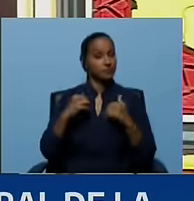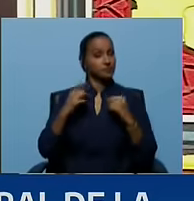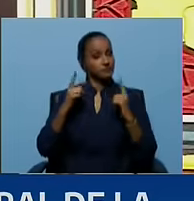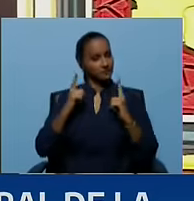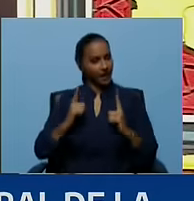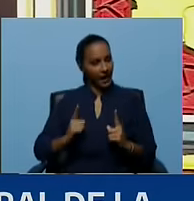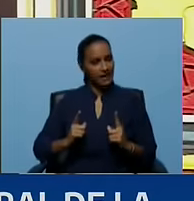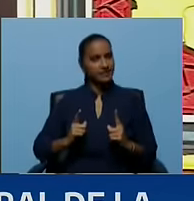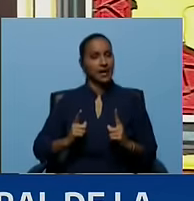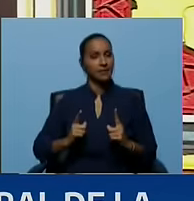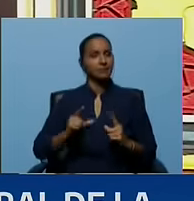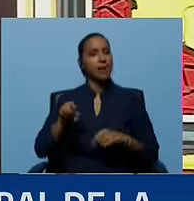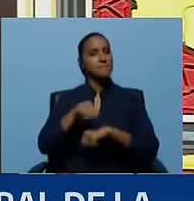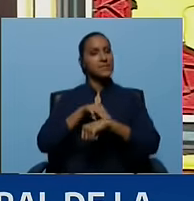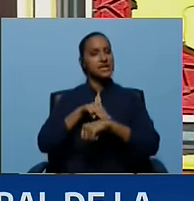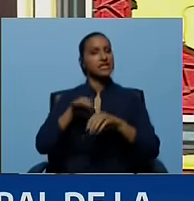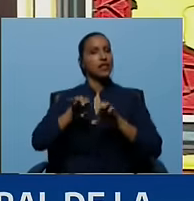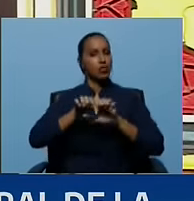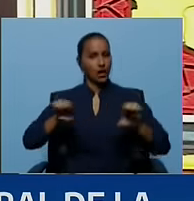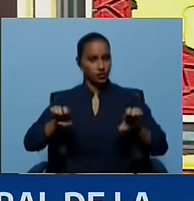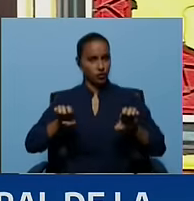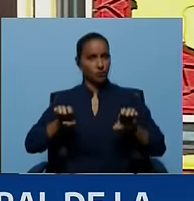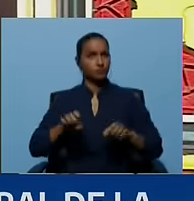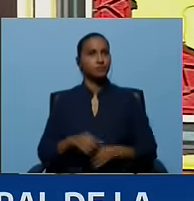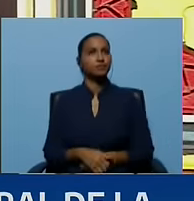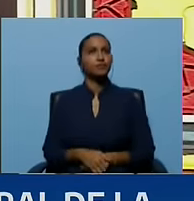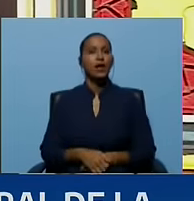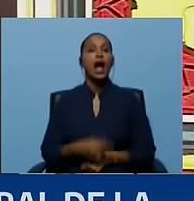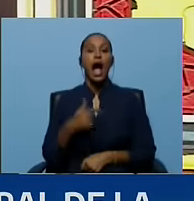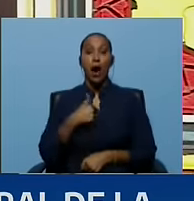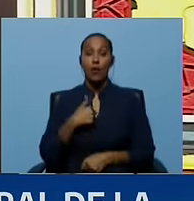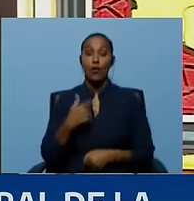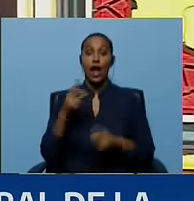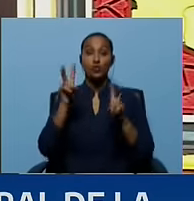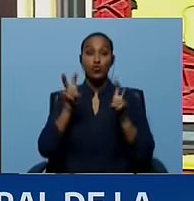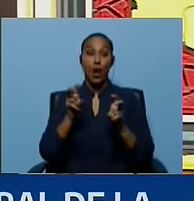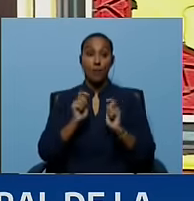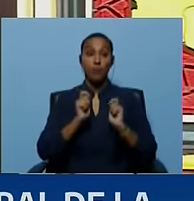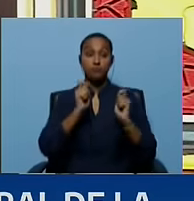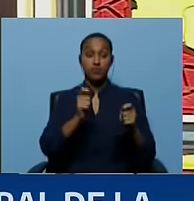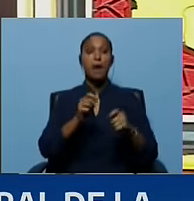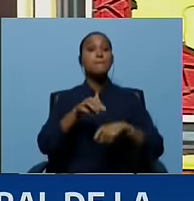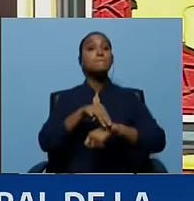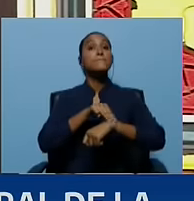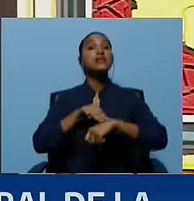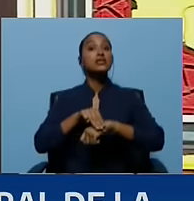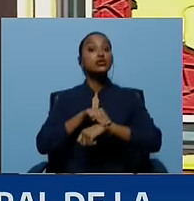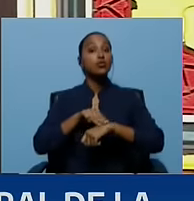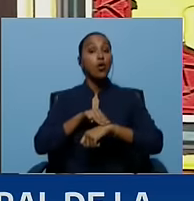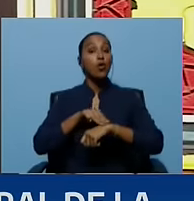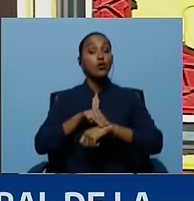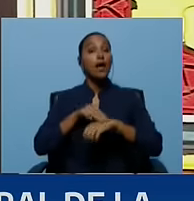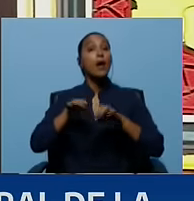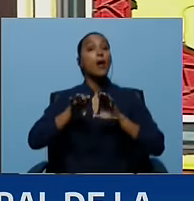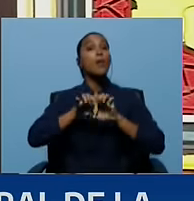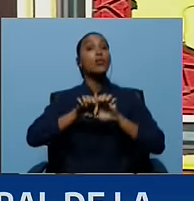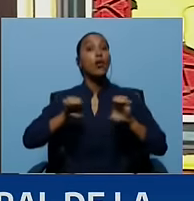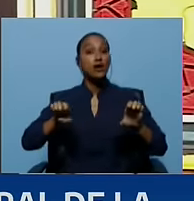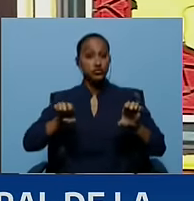Y he decidido nombrar como nuevo ministro del Poder Popular para la Educación